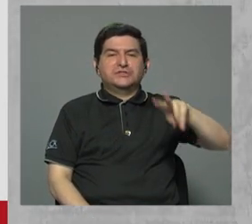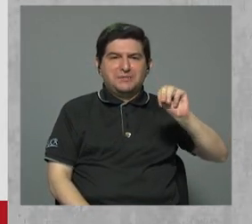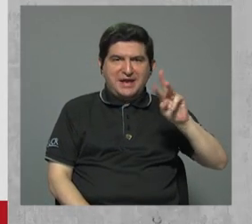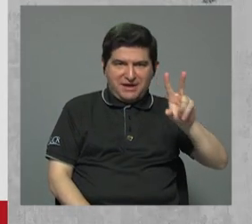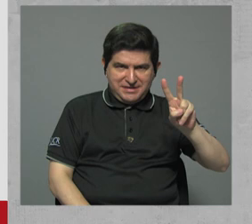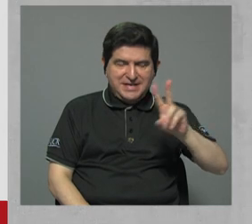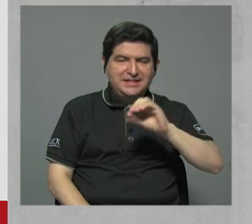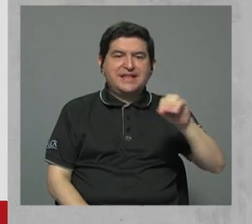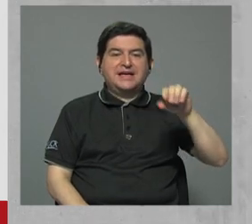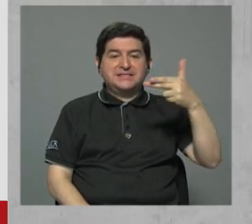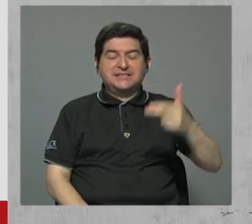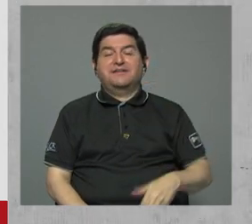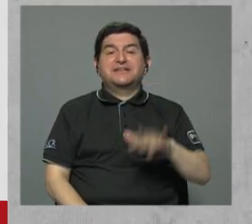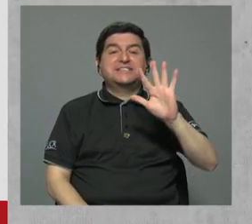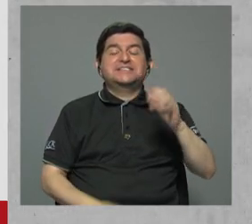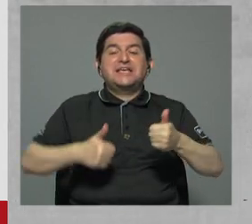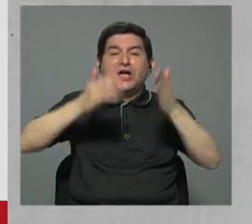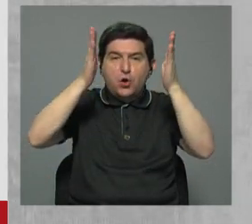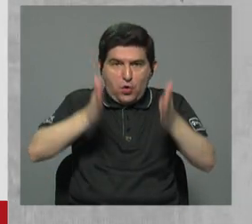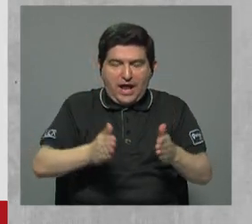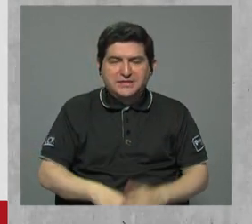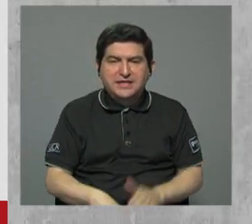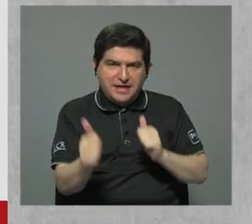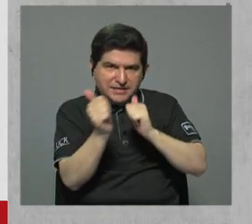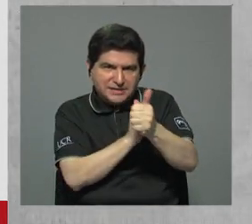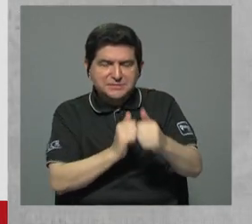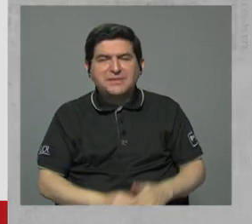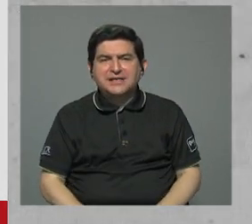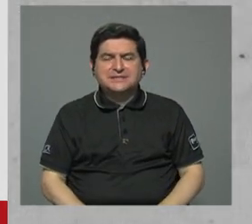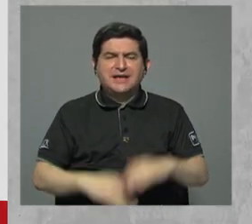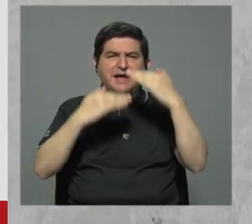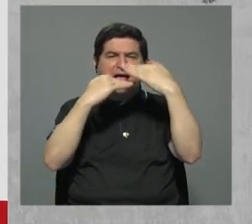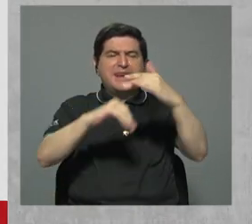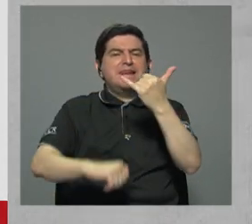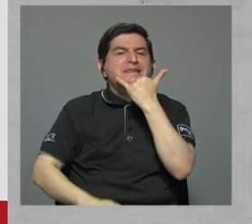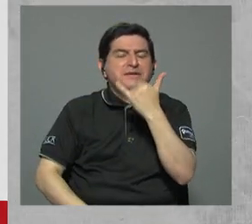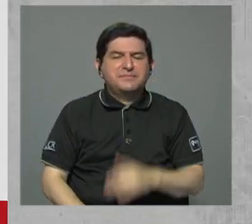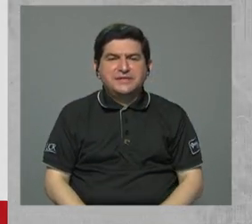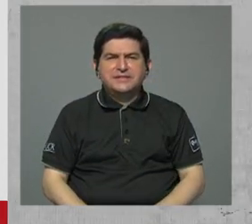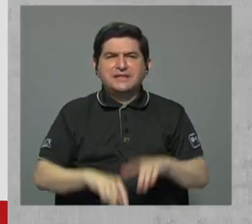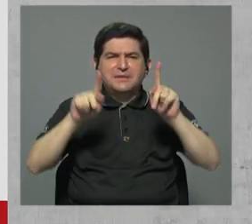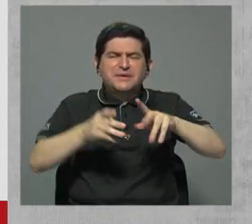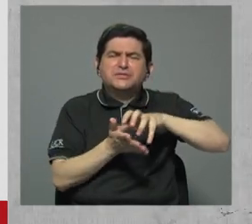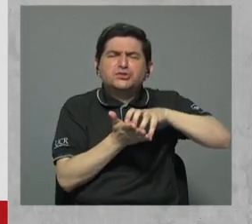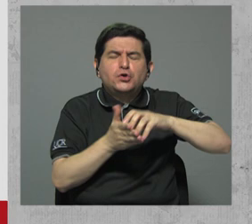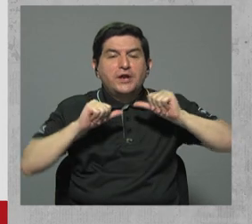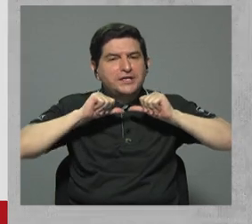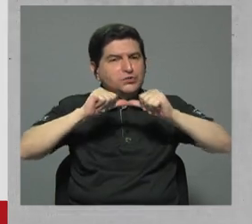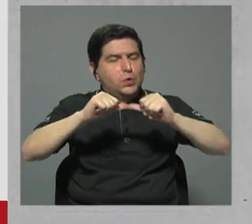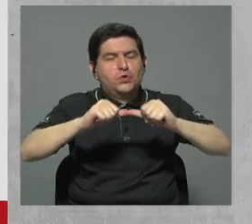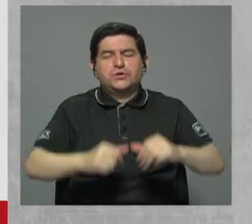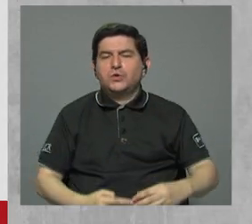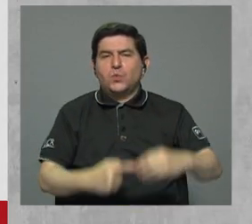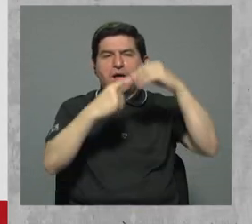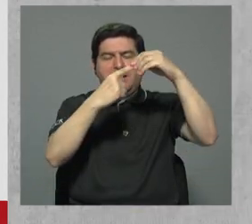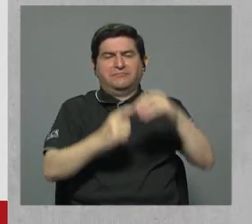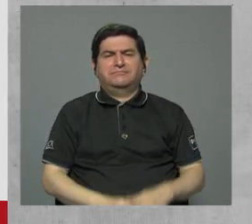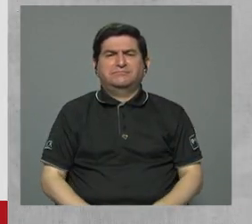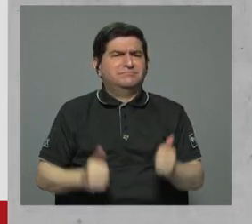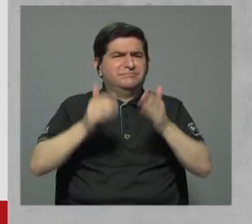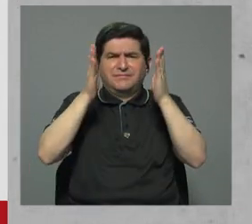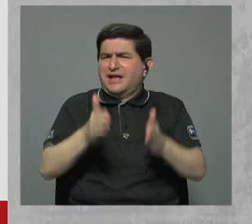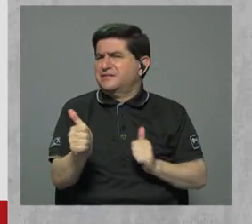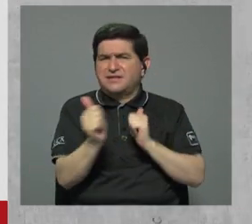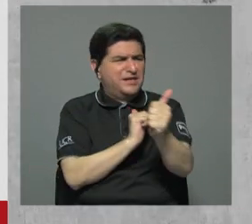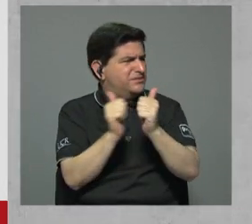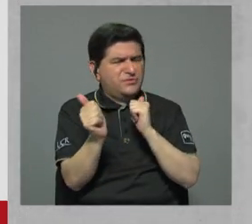elecciones, 5 personas candidatas son quienes superan el margen de error y los indecisos siguen predominando. Ninguna candidatura